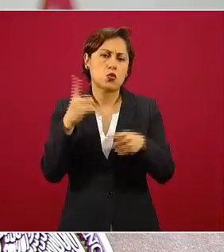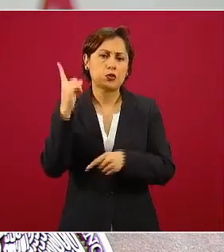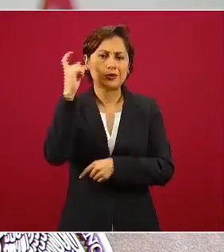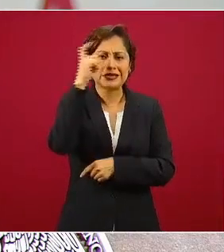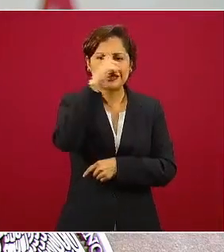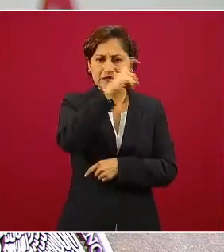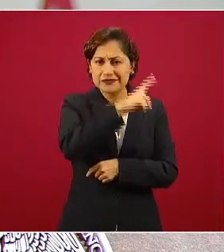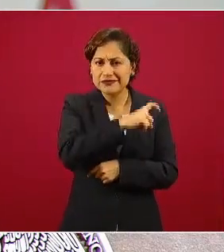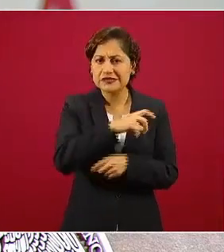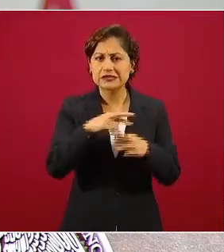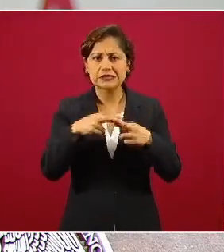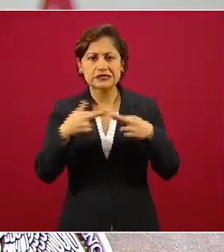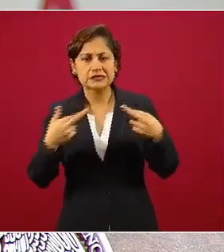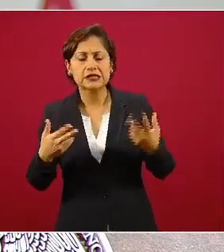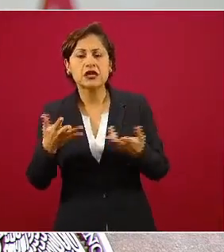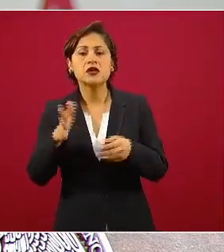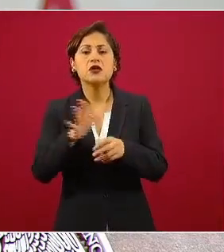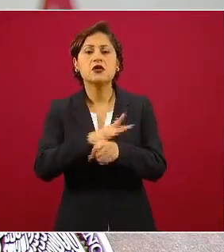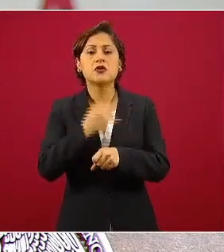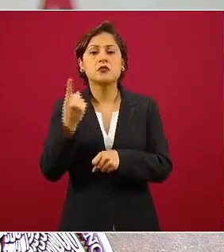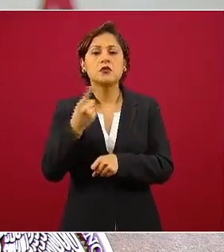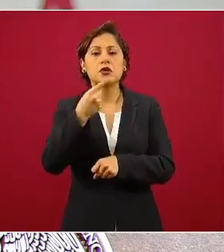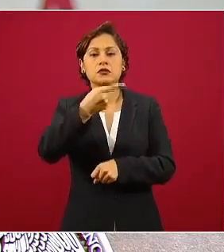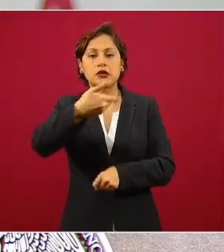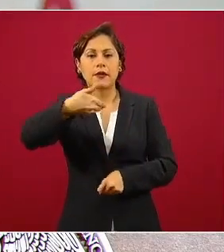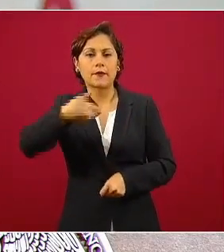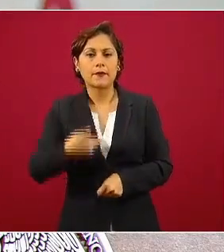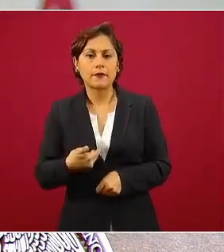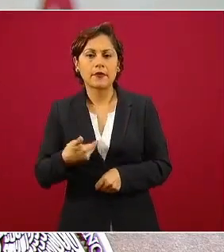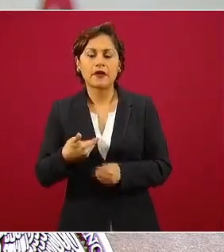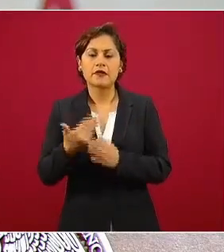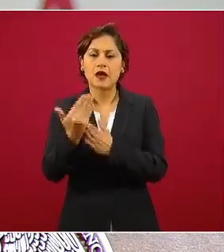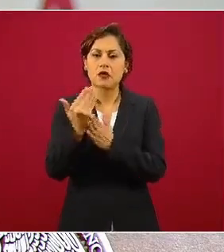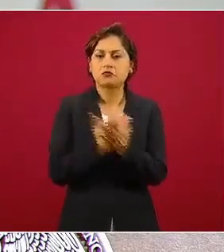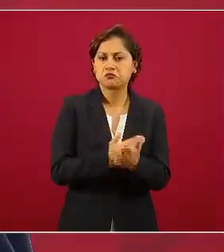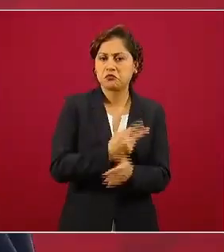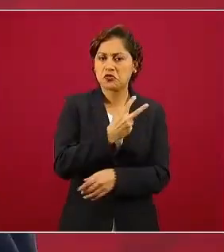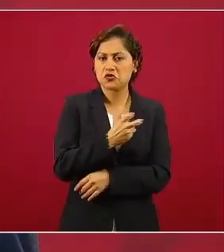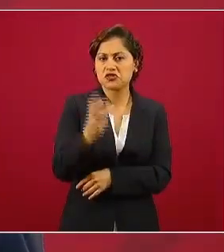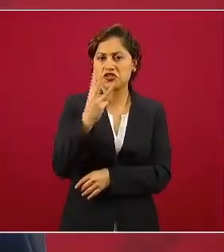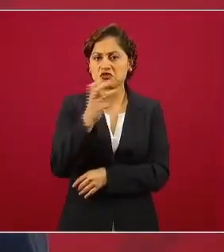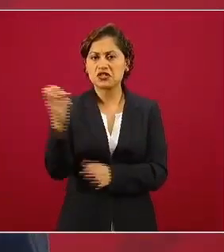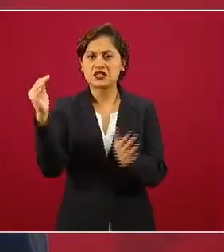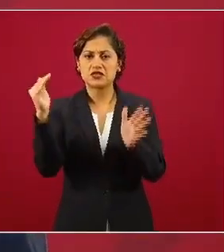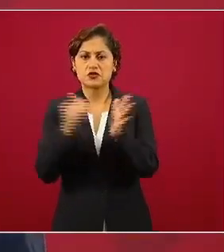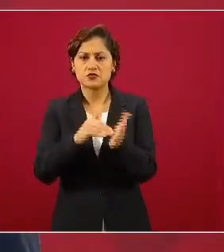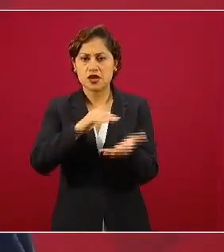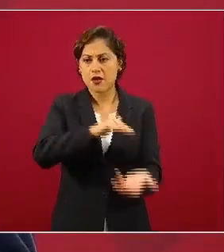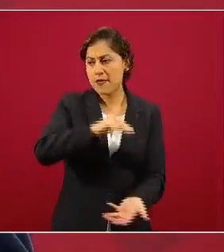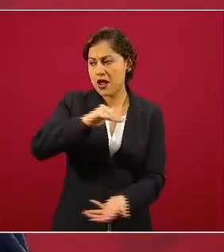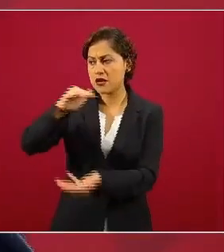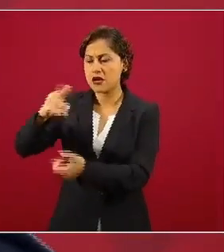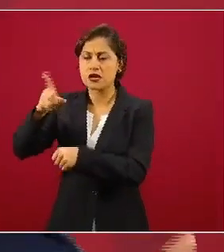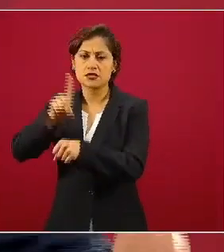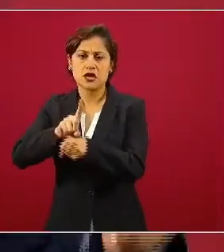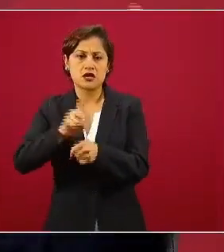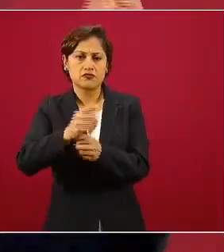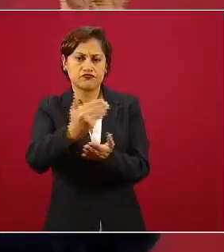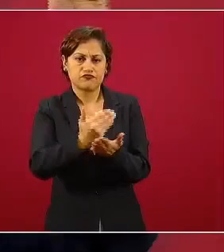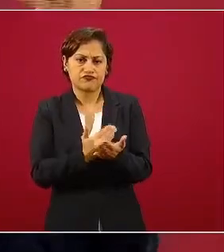a nosotros una disminución como de 200, 300 mil barriles diarios. Estábamos